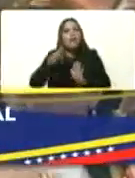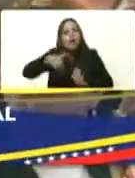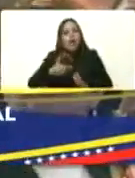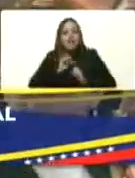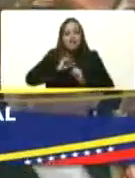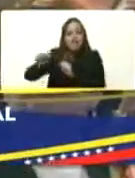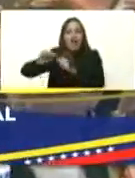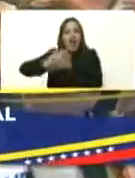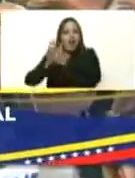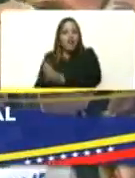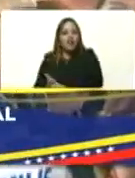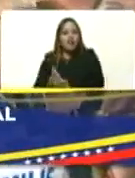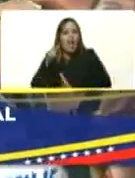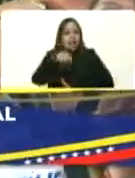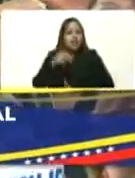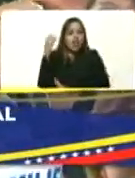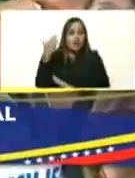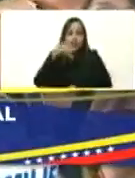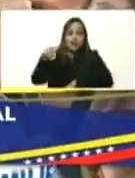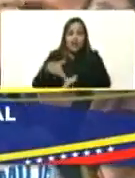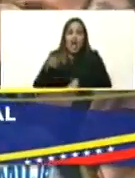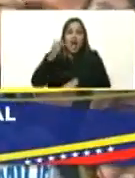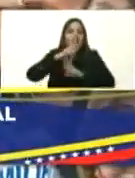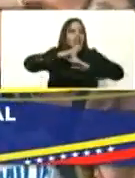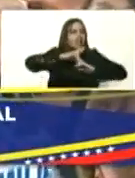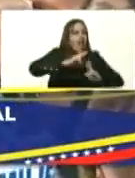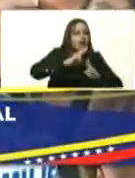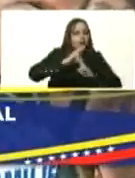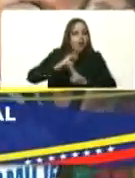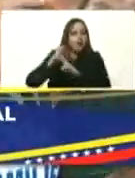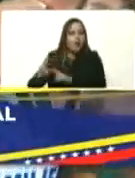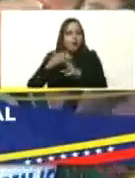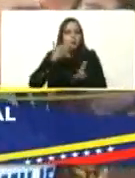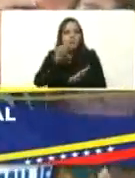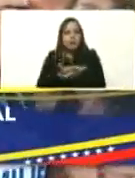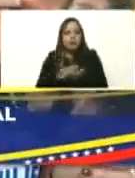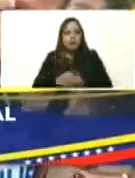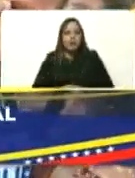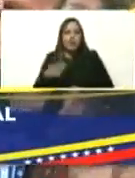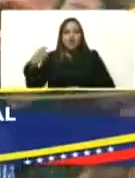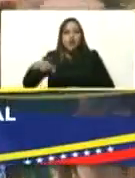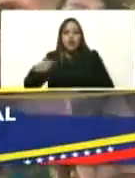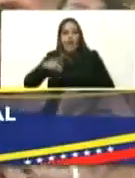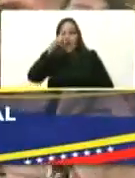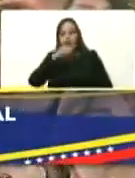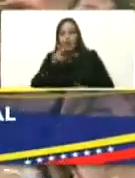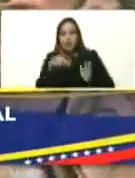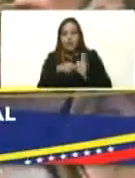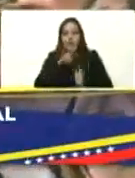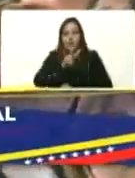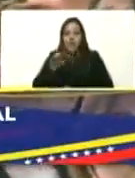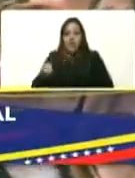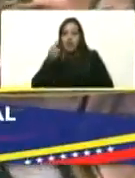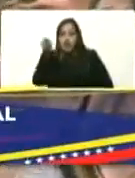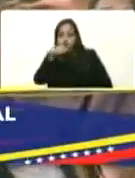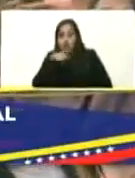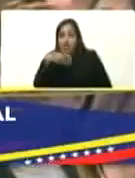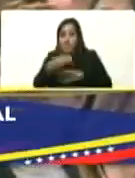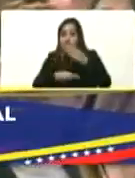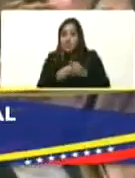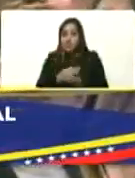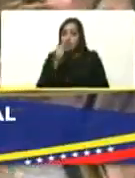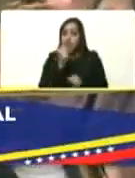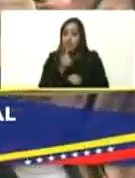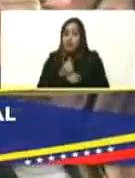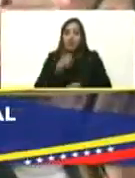Y en eso la Asamblea Nacional ha respondido a las demandas que en noviembre de 2020 usted nos puso como tarea. Y